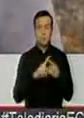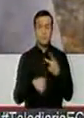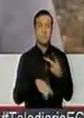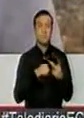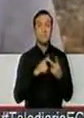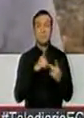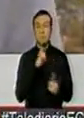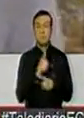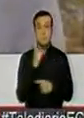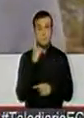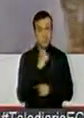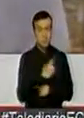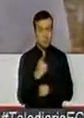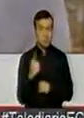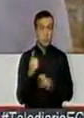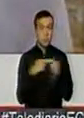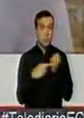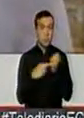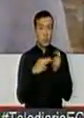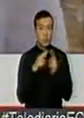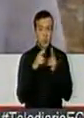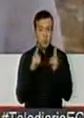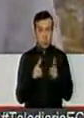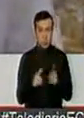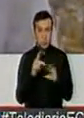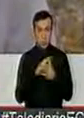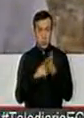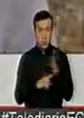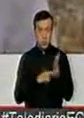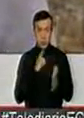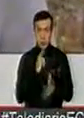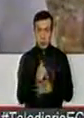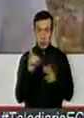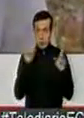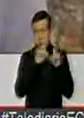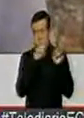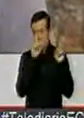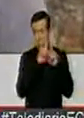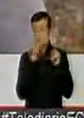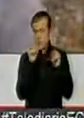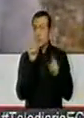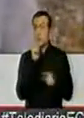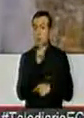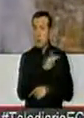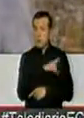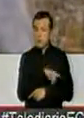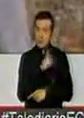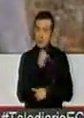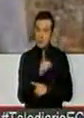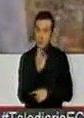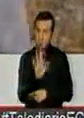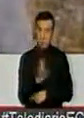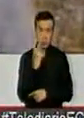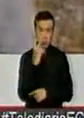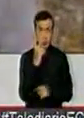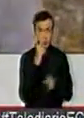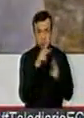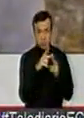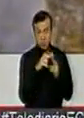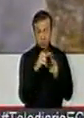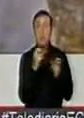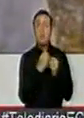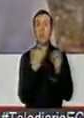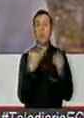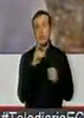además también de manejo de talento humano, de auxiliar de talento humano en las empresas privadas. Entonces, estos dos arrancan con más